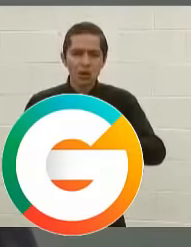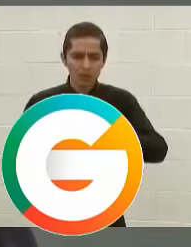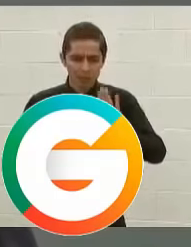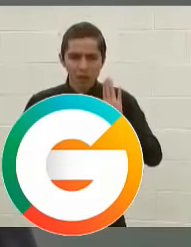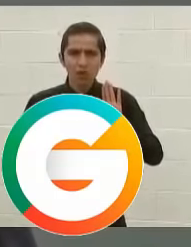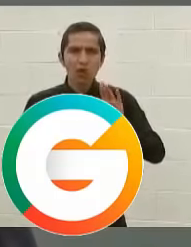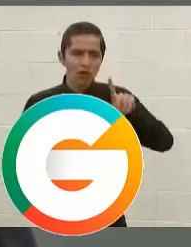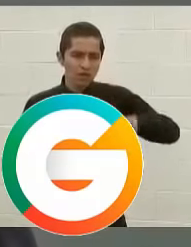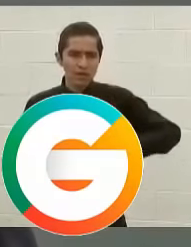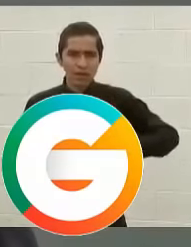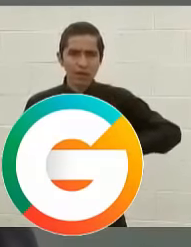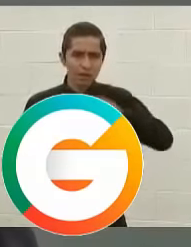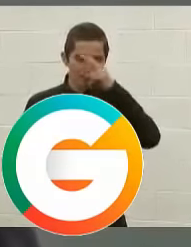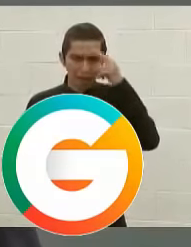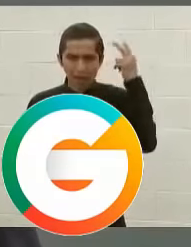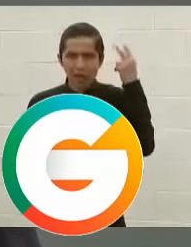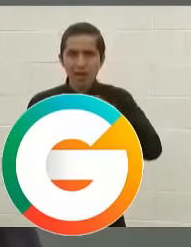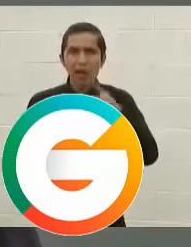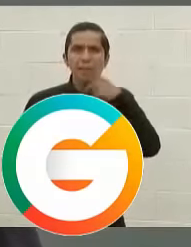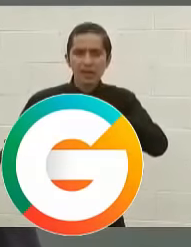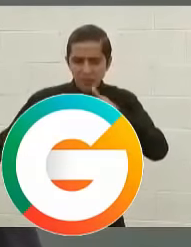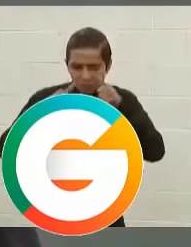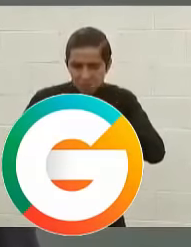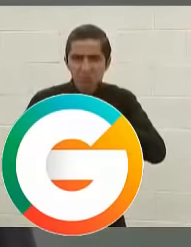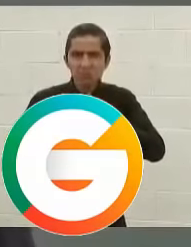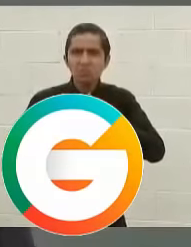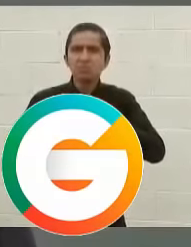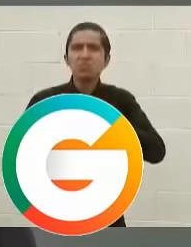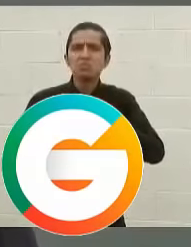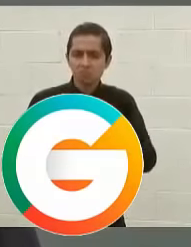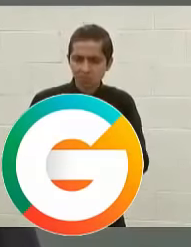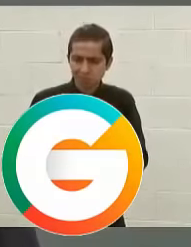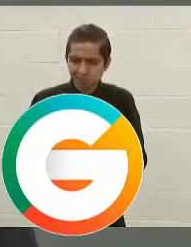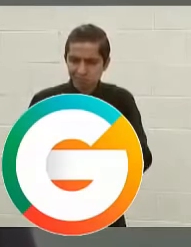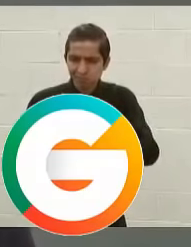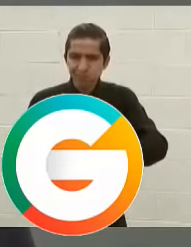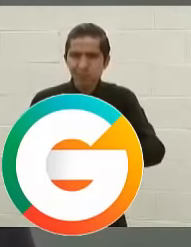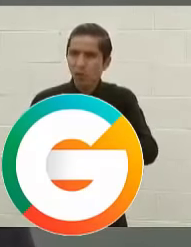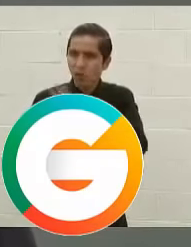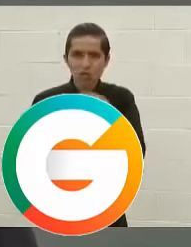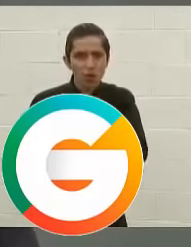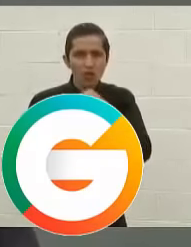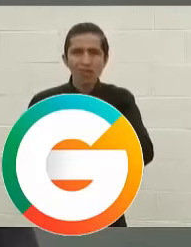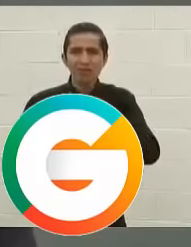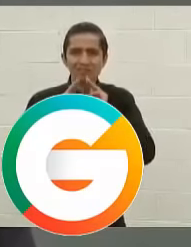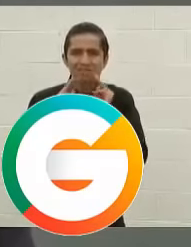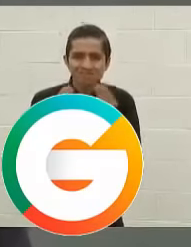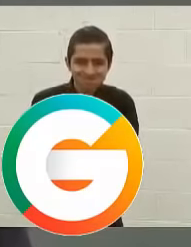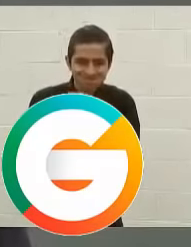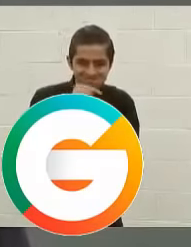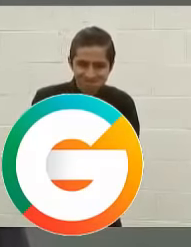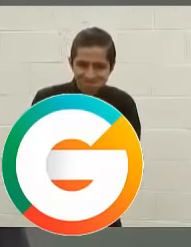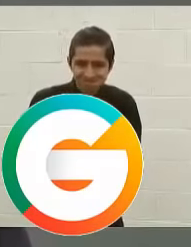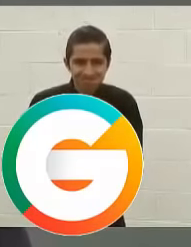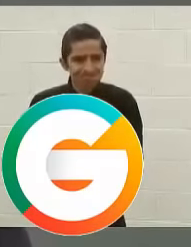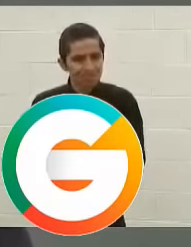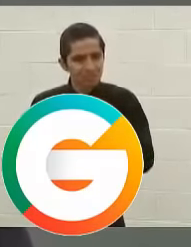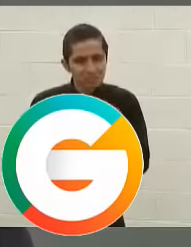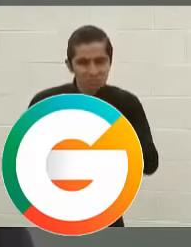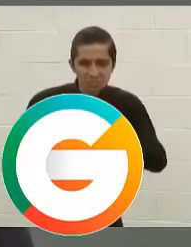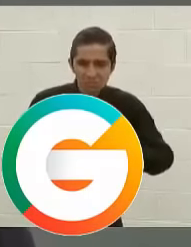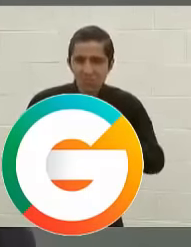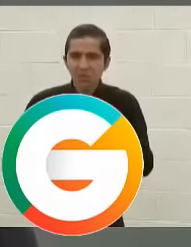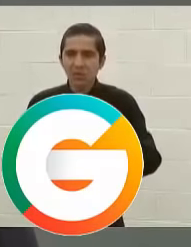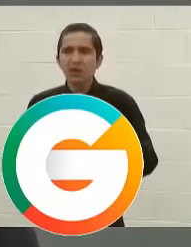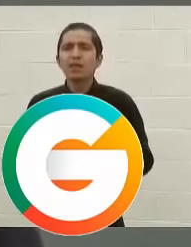del gobierno mexicano de combatir a todas las organizaciones criminales por